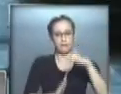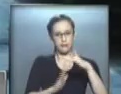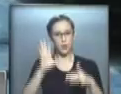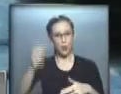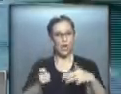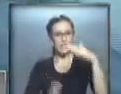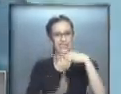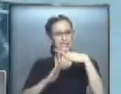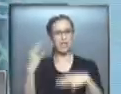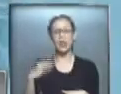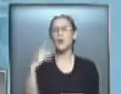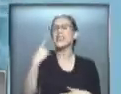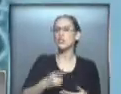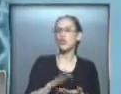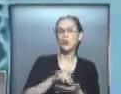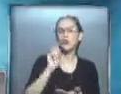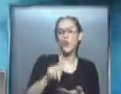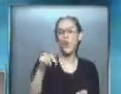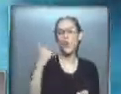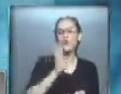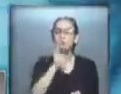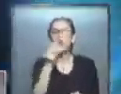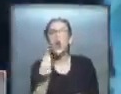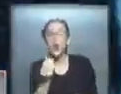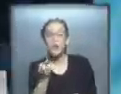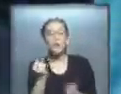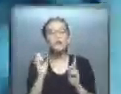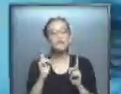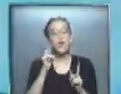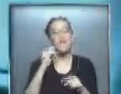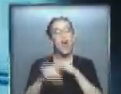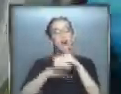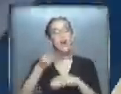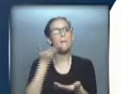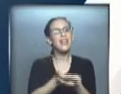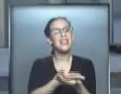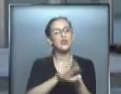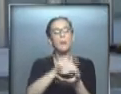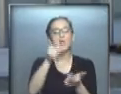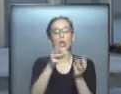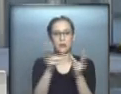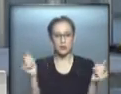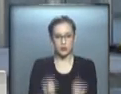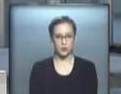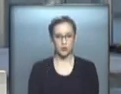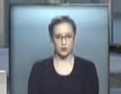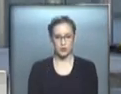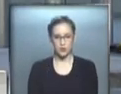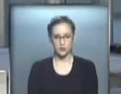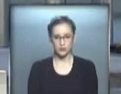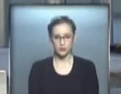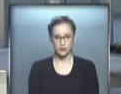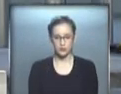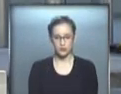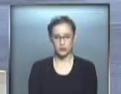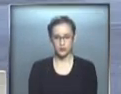competencia de la justicia de ese país en el caso presentado por familiares desaparecidos el gobierno y el organismo